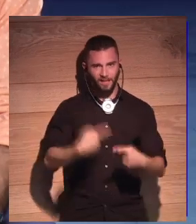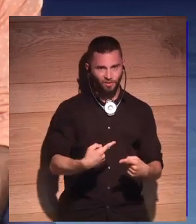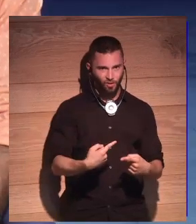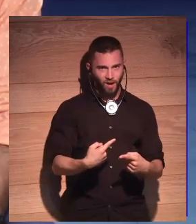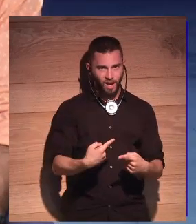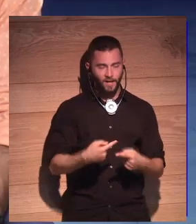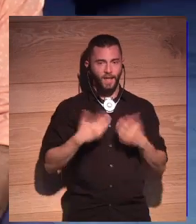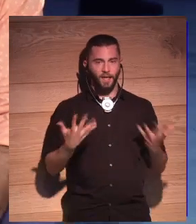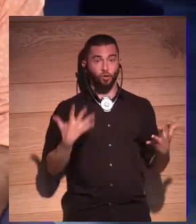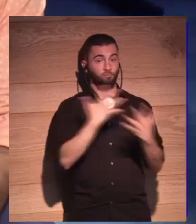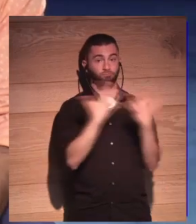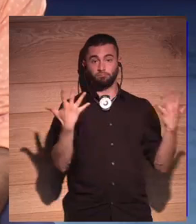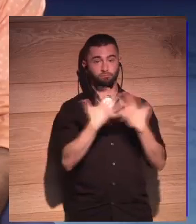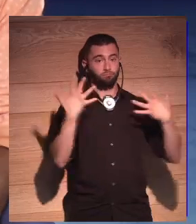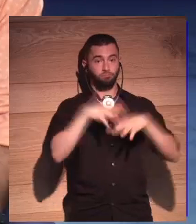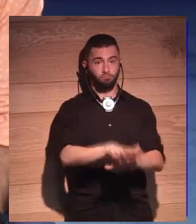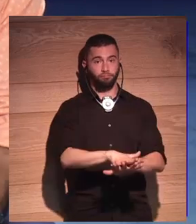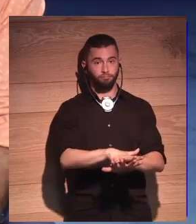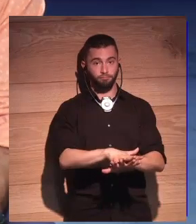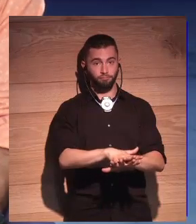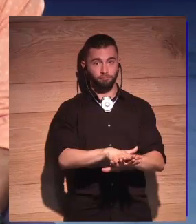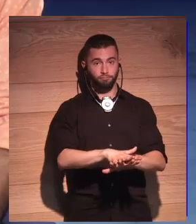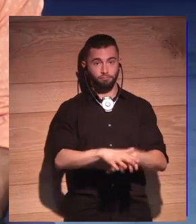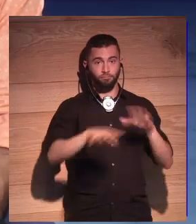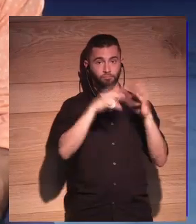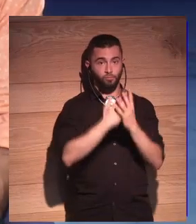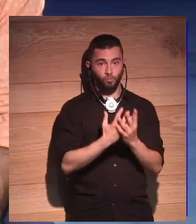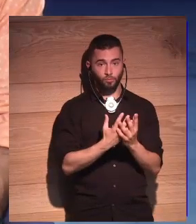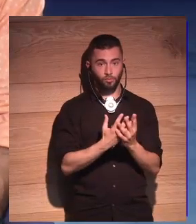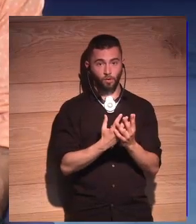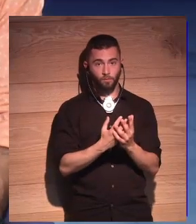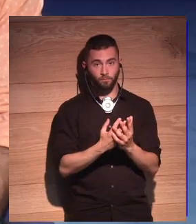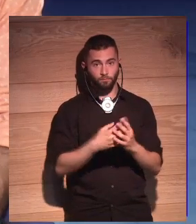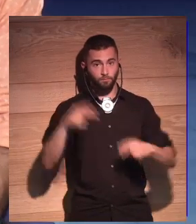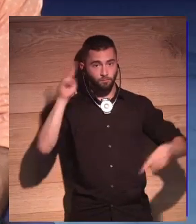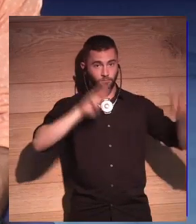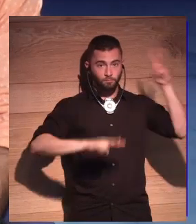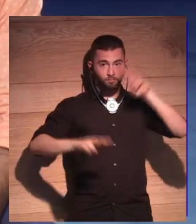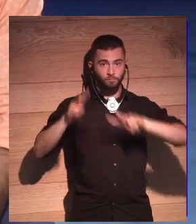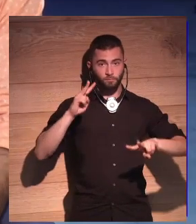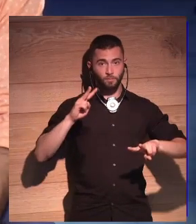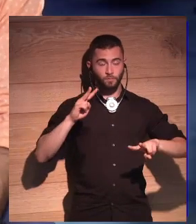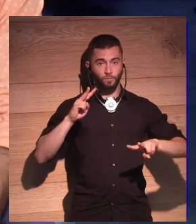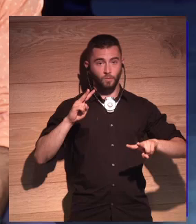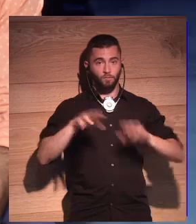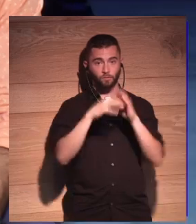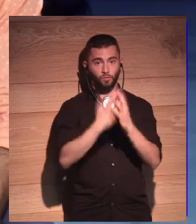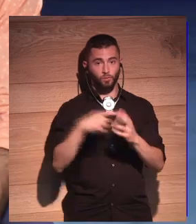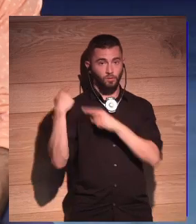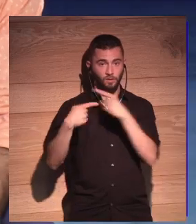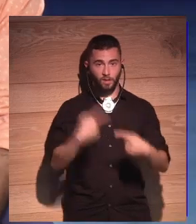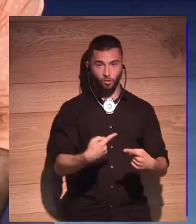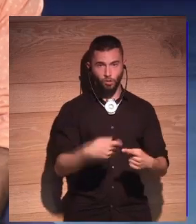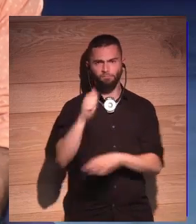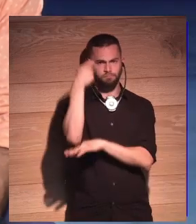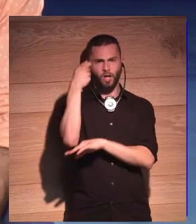fusionando ese mundo virtual con el mundo tradicional, pues bueno, la aplicación tuvo mucho éxito a nivel internacional,